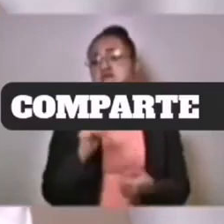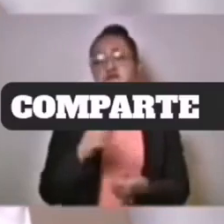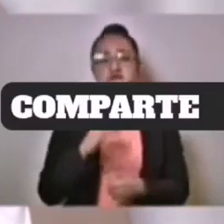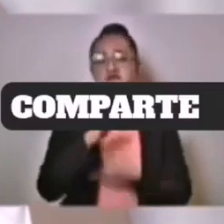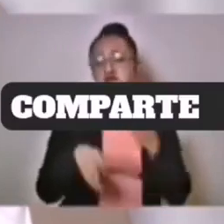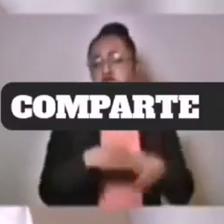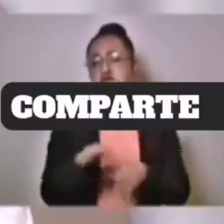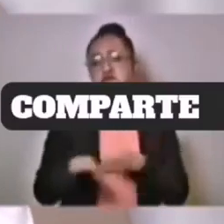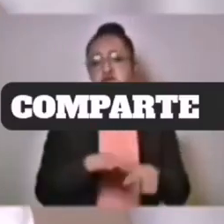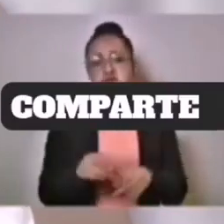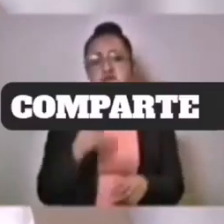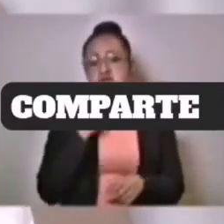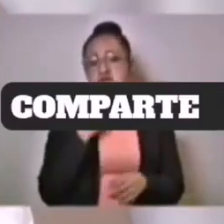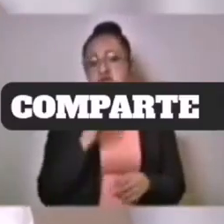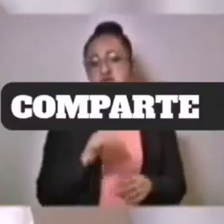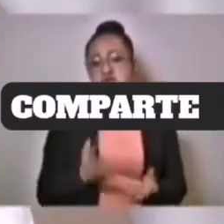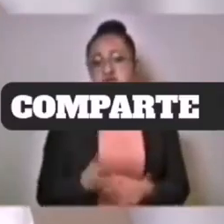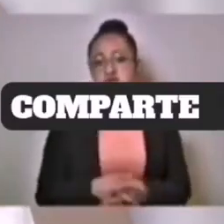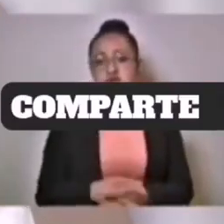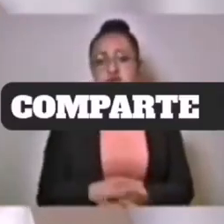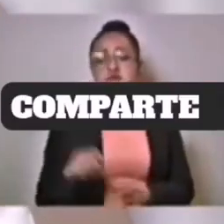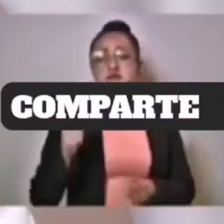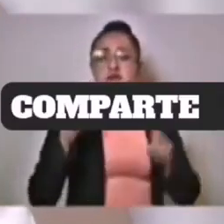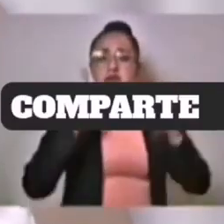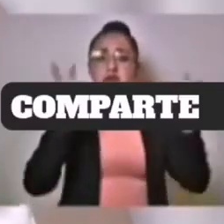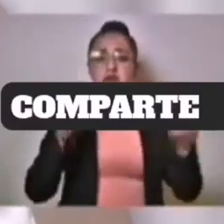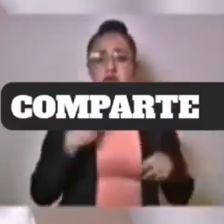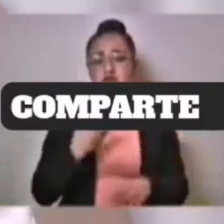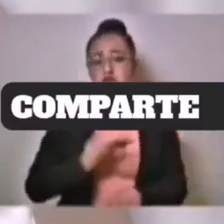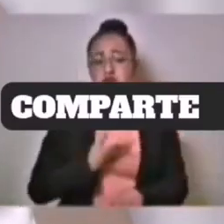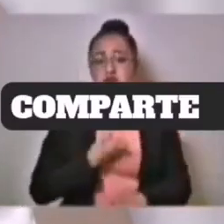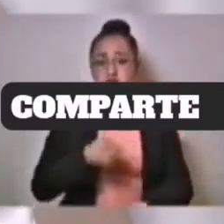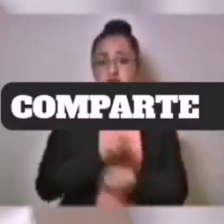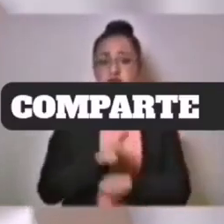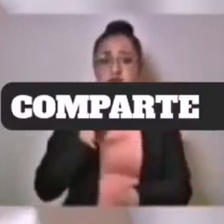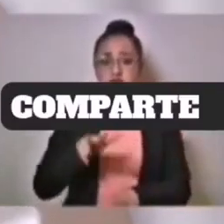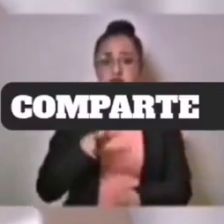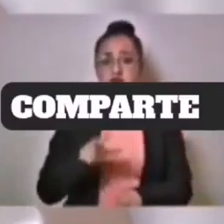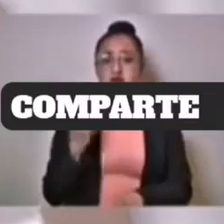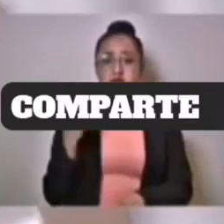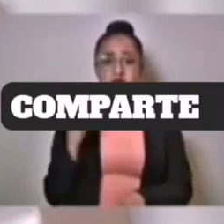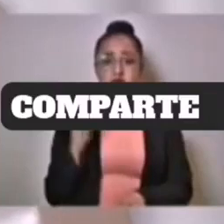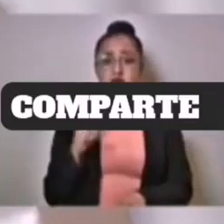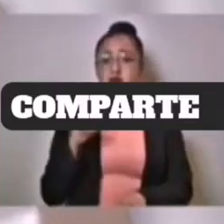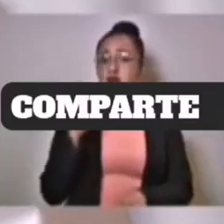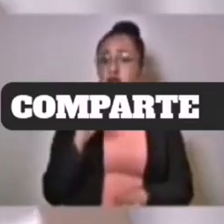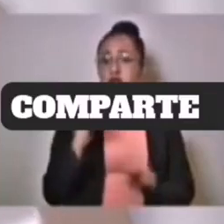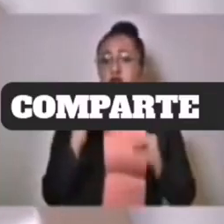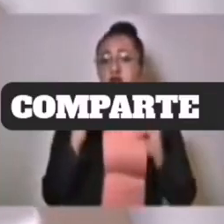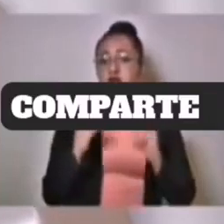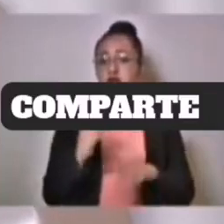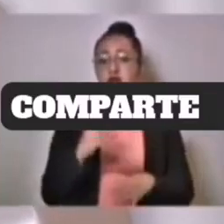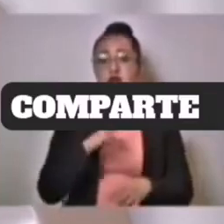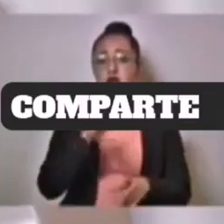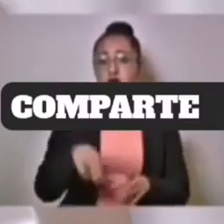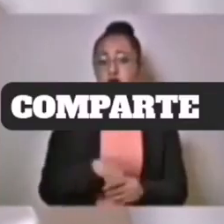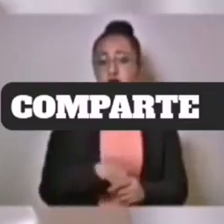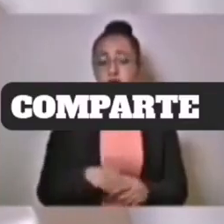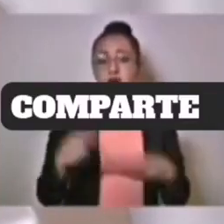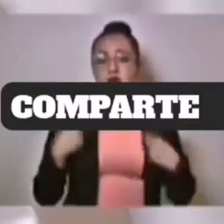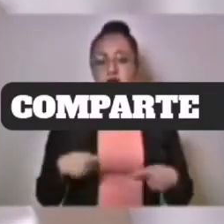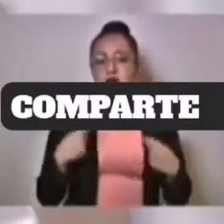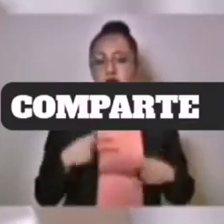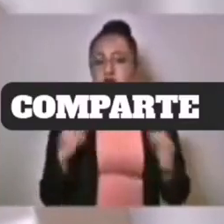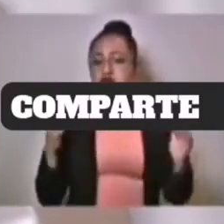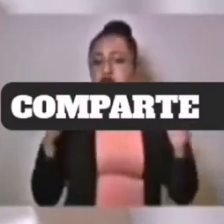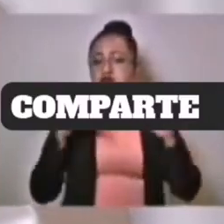servicios. Nosotros tenemos claro que el día 18 no van a llegar el total de personas a incorporarse